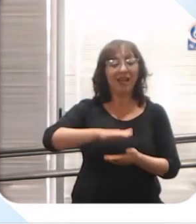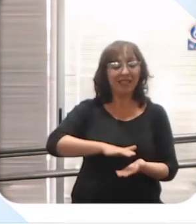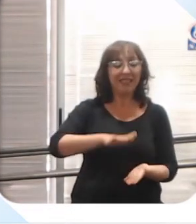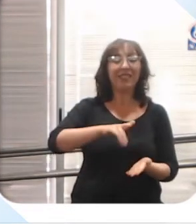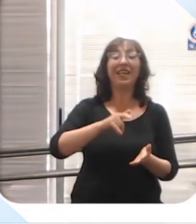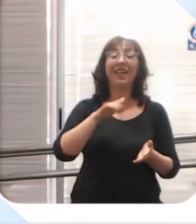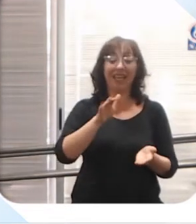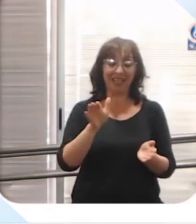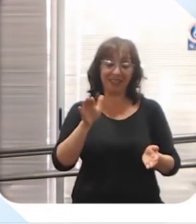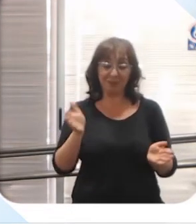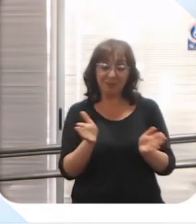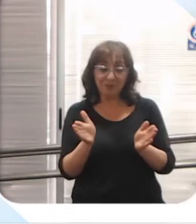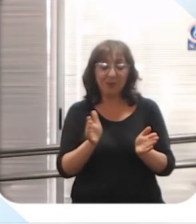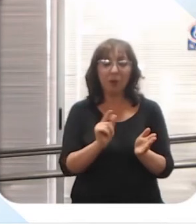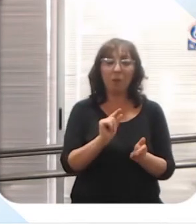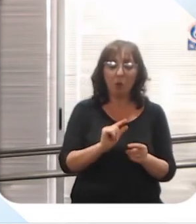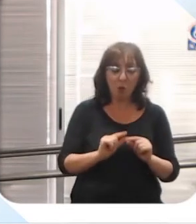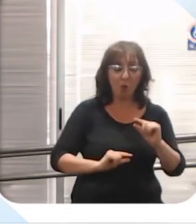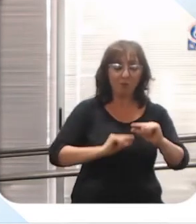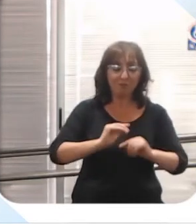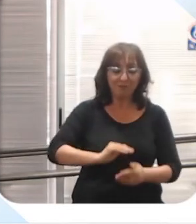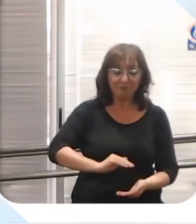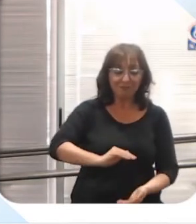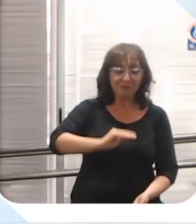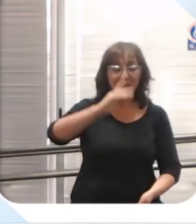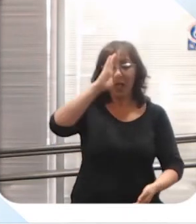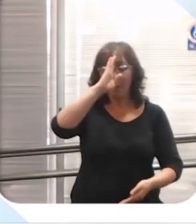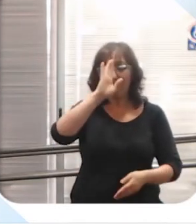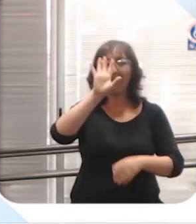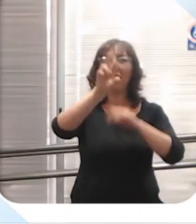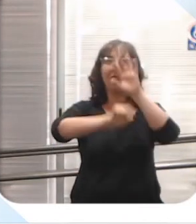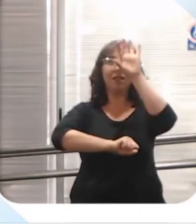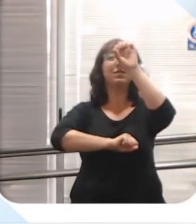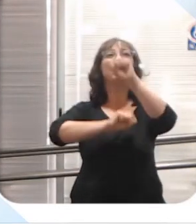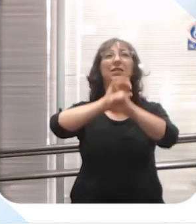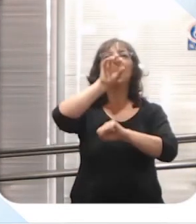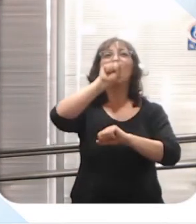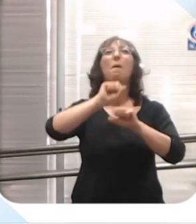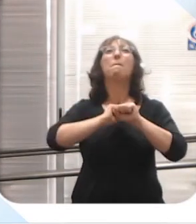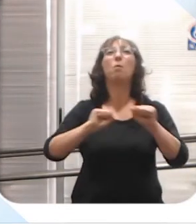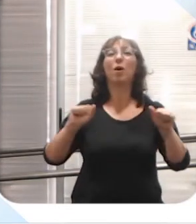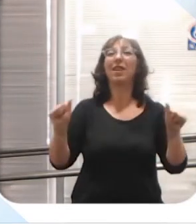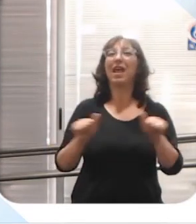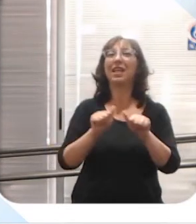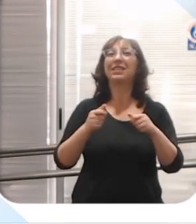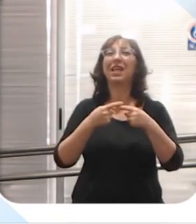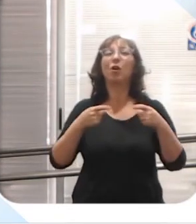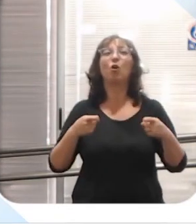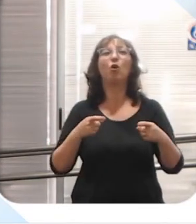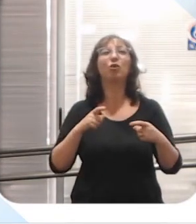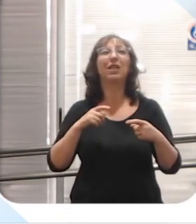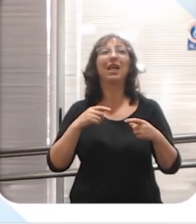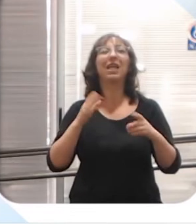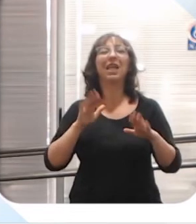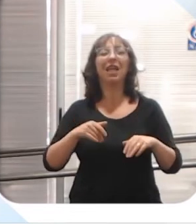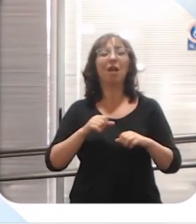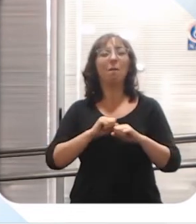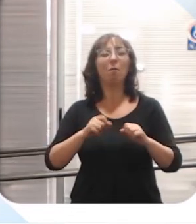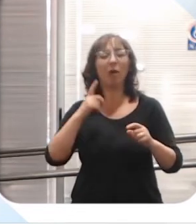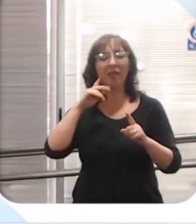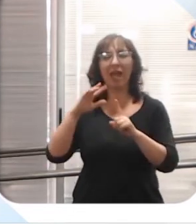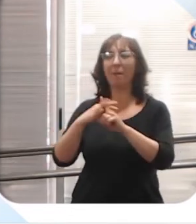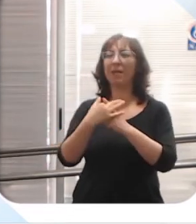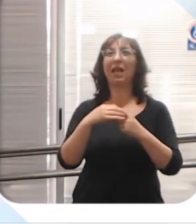muy pequeño pueda ir aprendiendo que tiene la posibilidad de hacer cosas que influyen en el ambiente. O sea, el